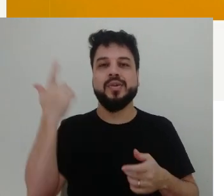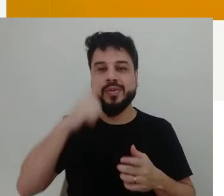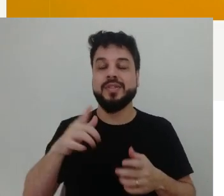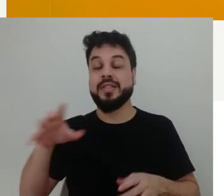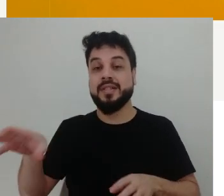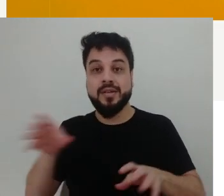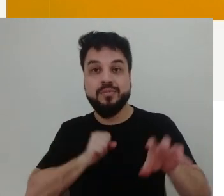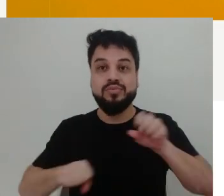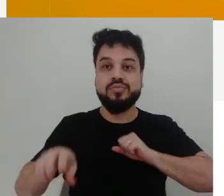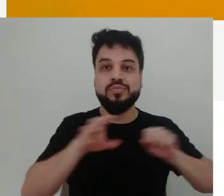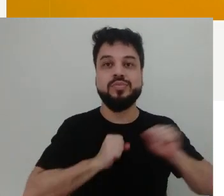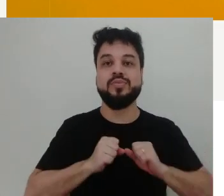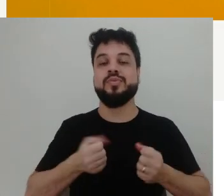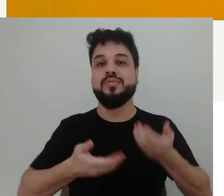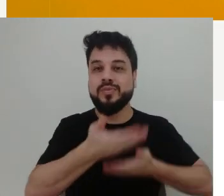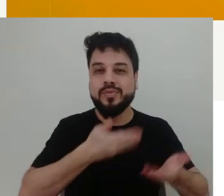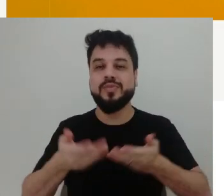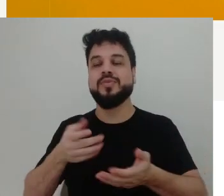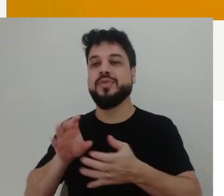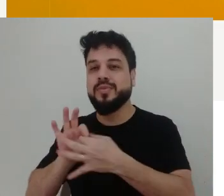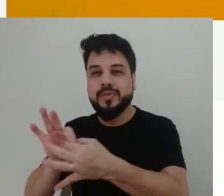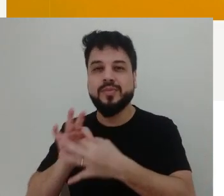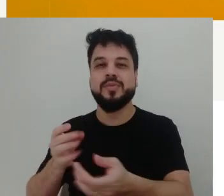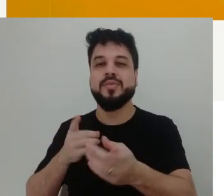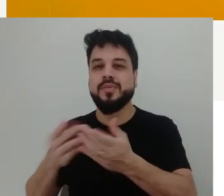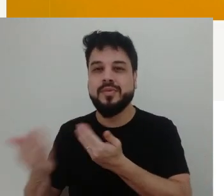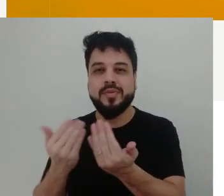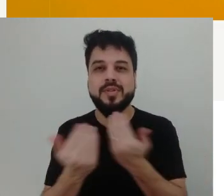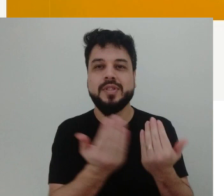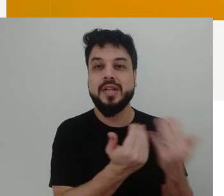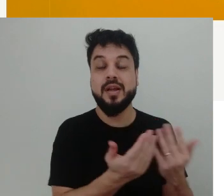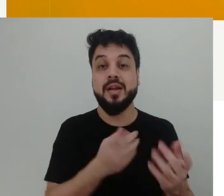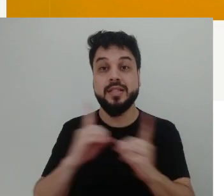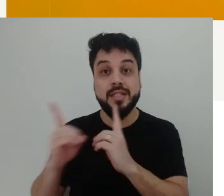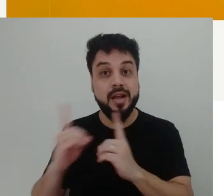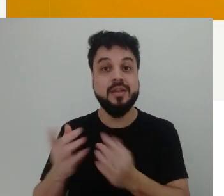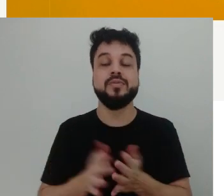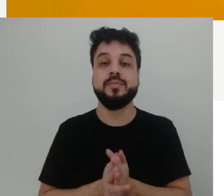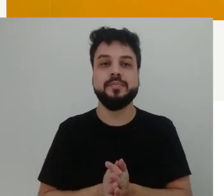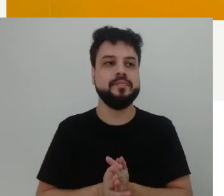esa formación fue la libertad de explorar